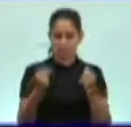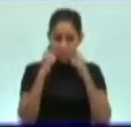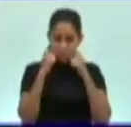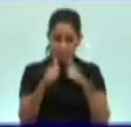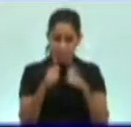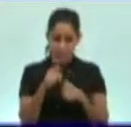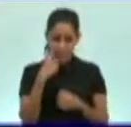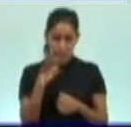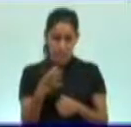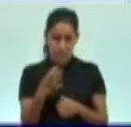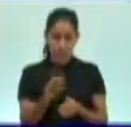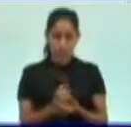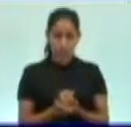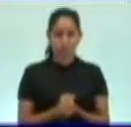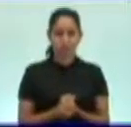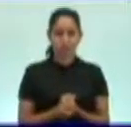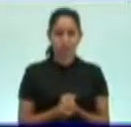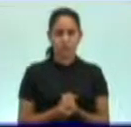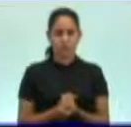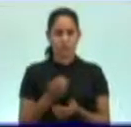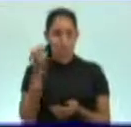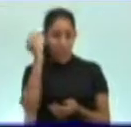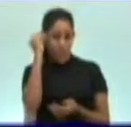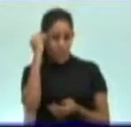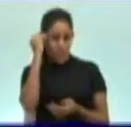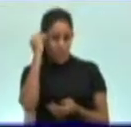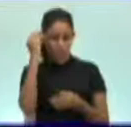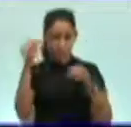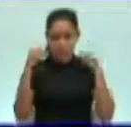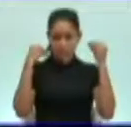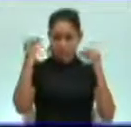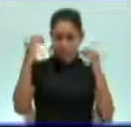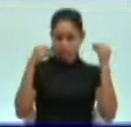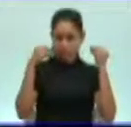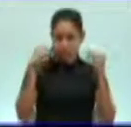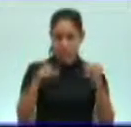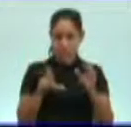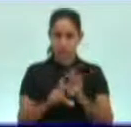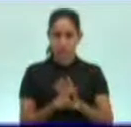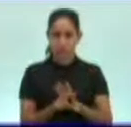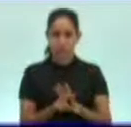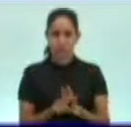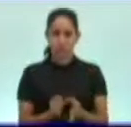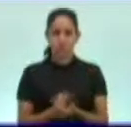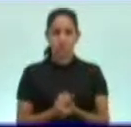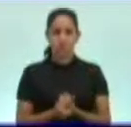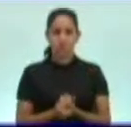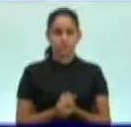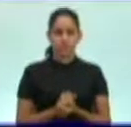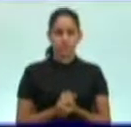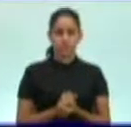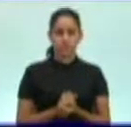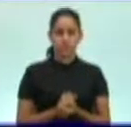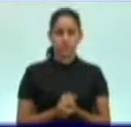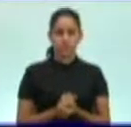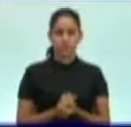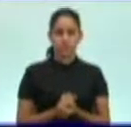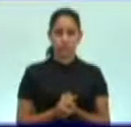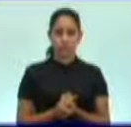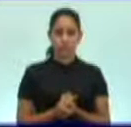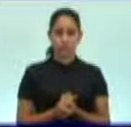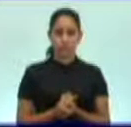la resistencia en aprendizaje y ese aprendizaje en soluciones